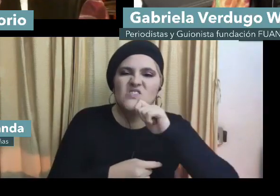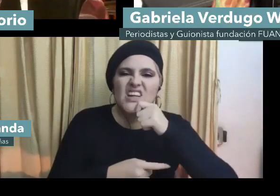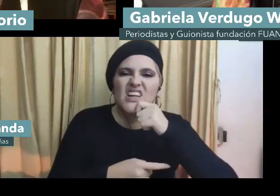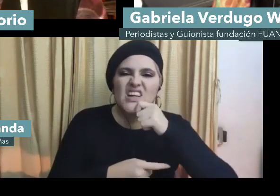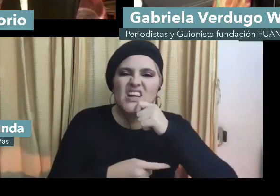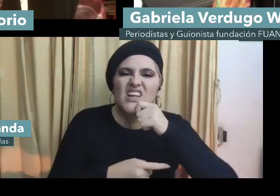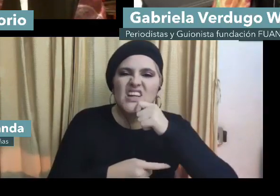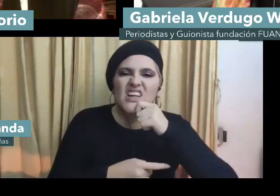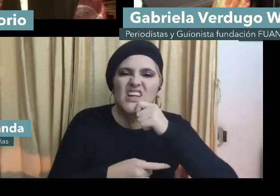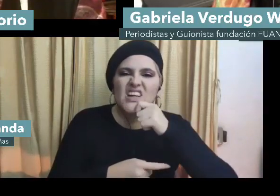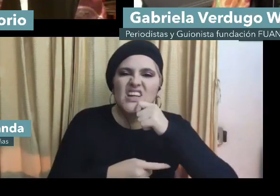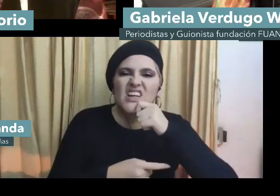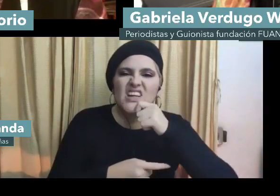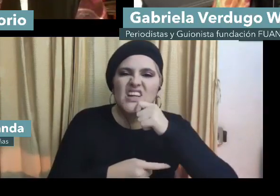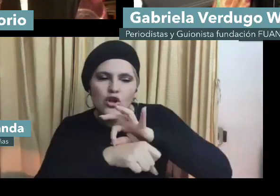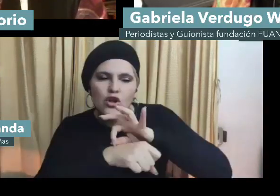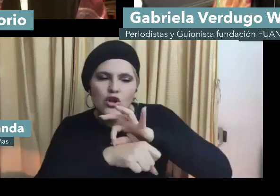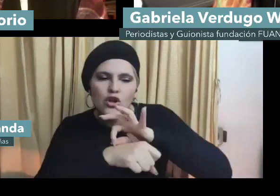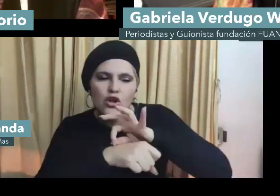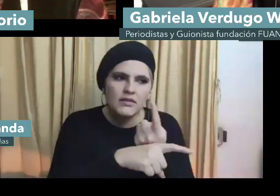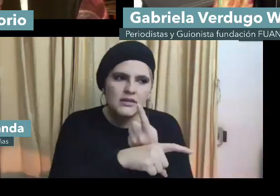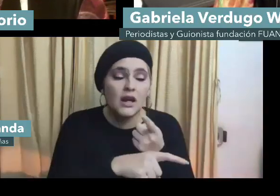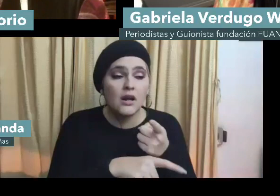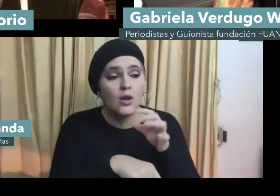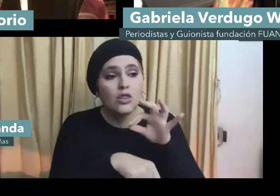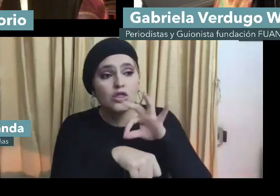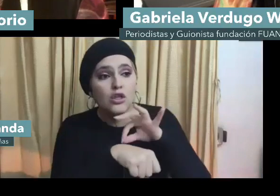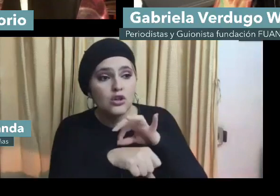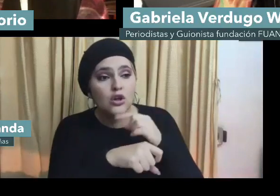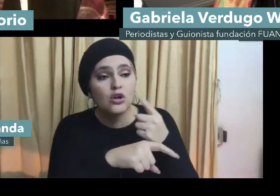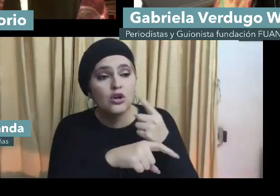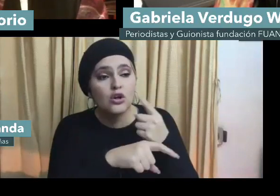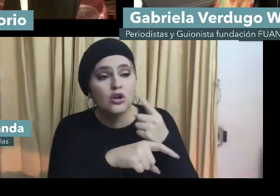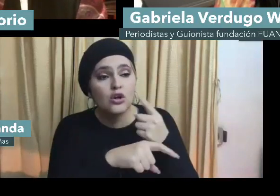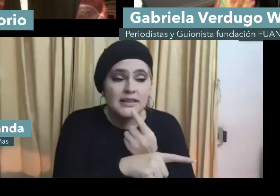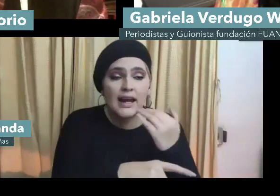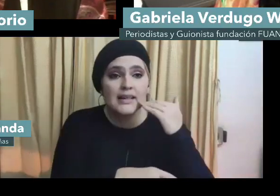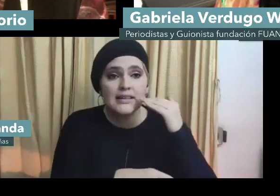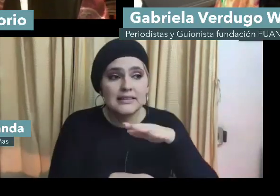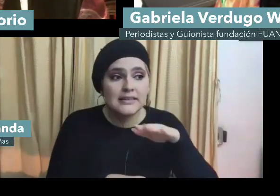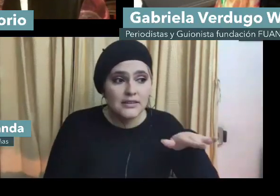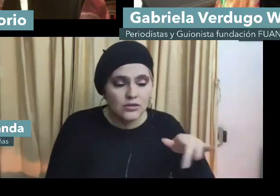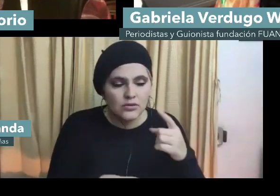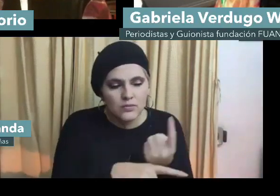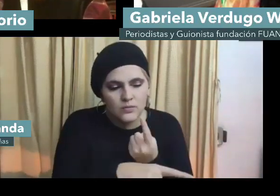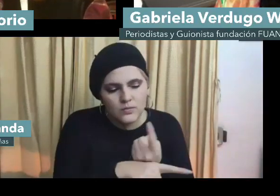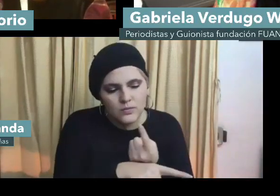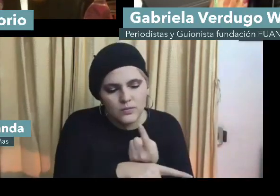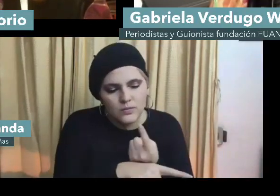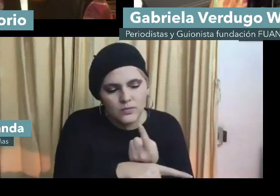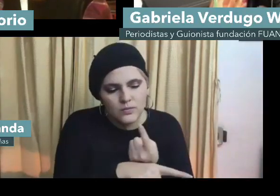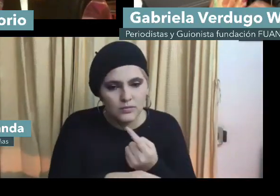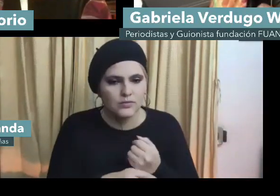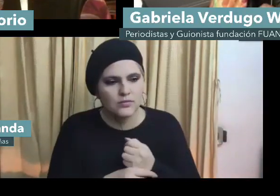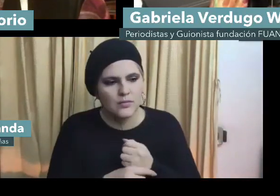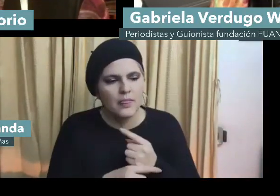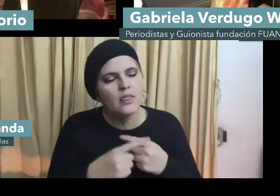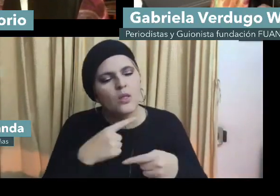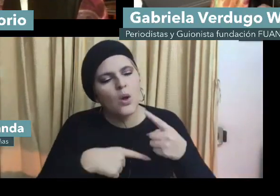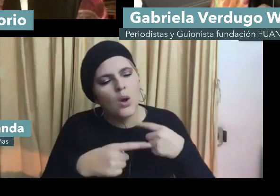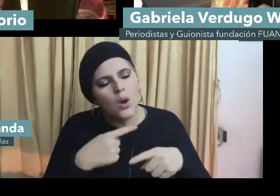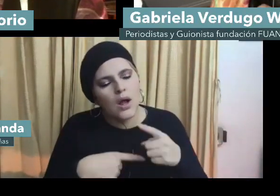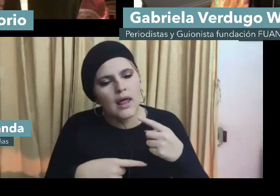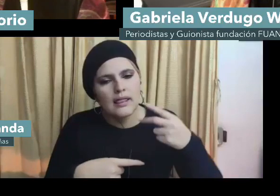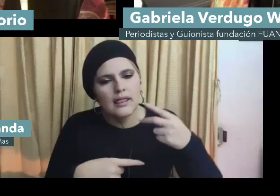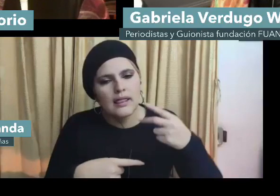niño, uno como médico conversando con el niño y haciendo una historia clínica